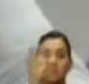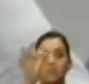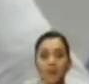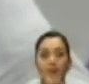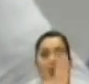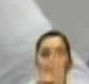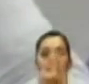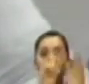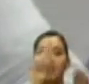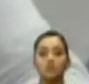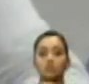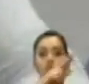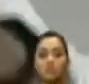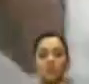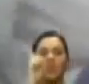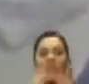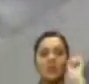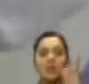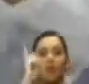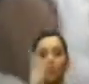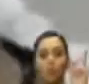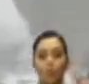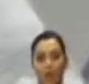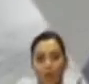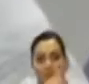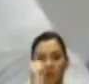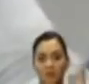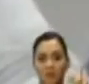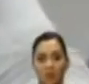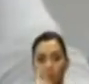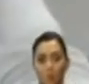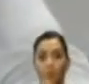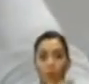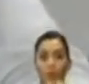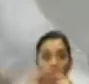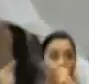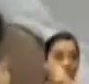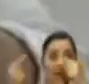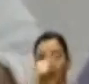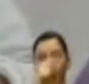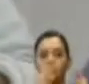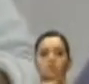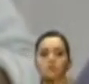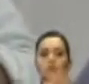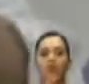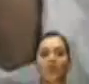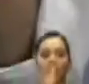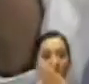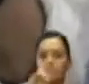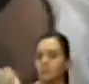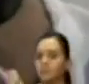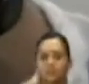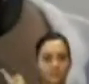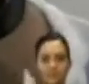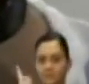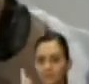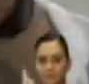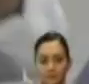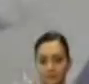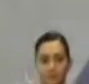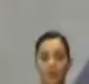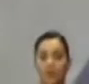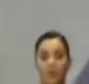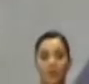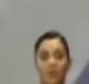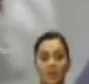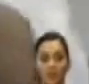época de la dictadura y con el concepto de la Guerra Fría. Es decir, no para defender a nuestros países de crimen organizado, etcétera, sino